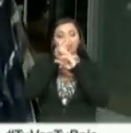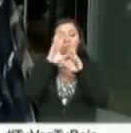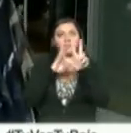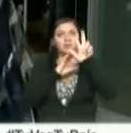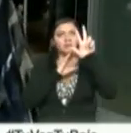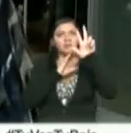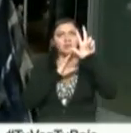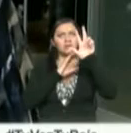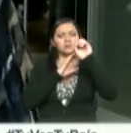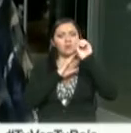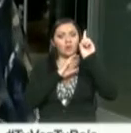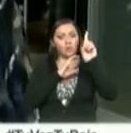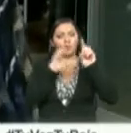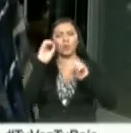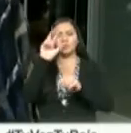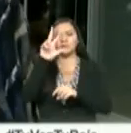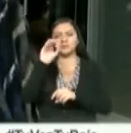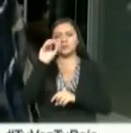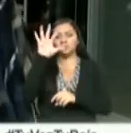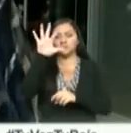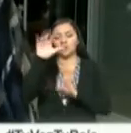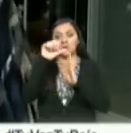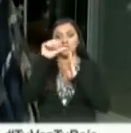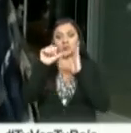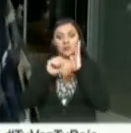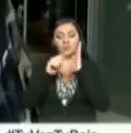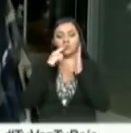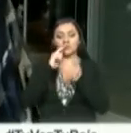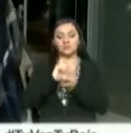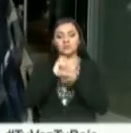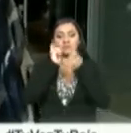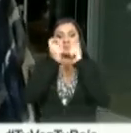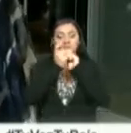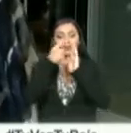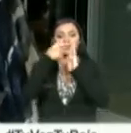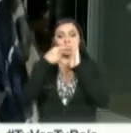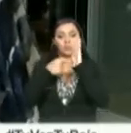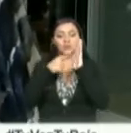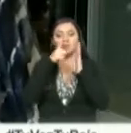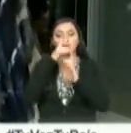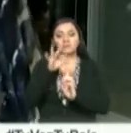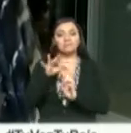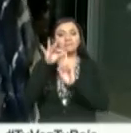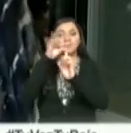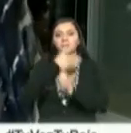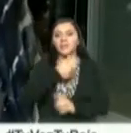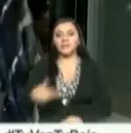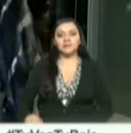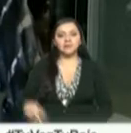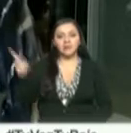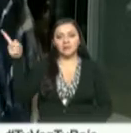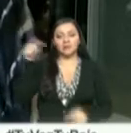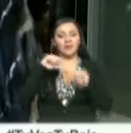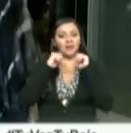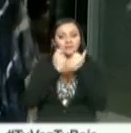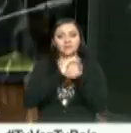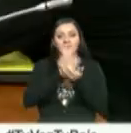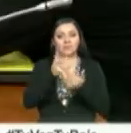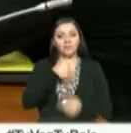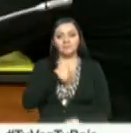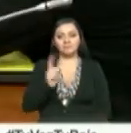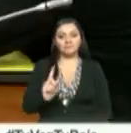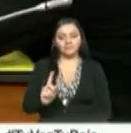305, indica que el modificar, exonerar o crear impuestos es exclusivo del presidente de la